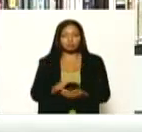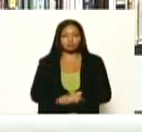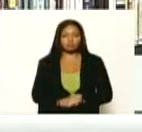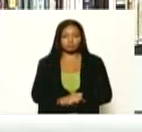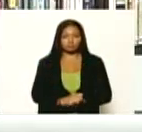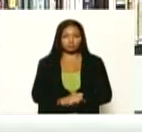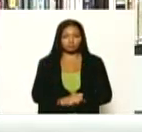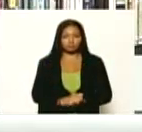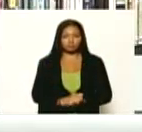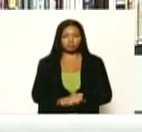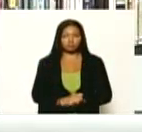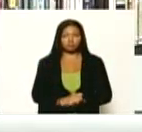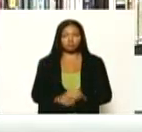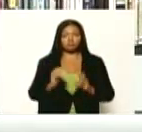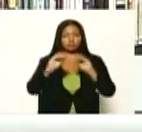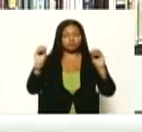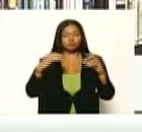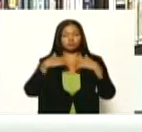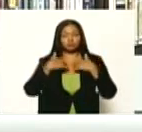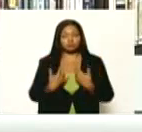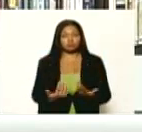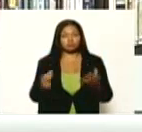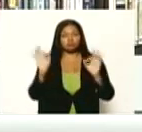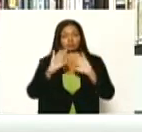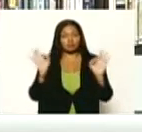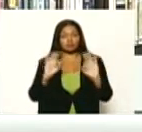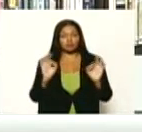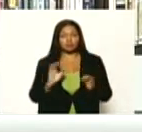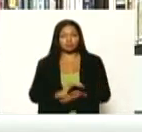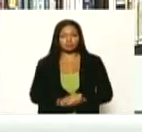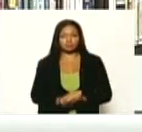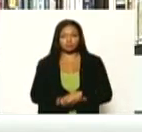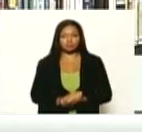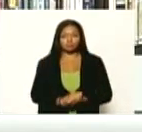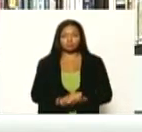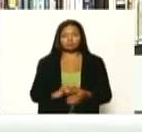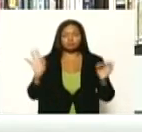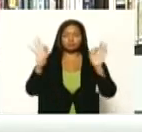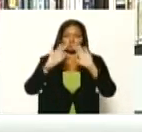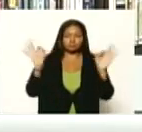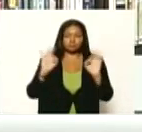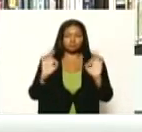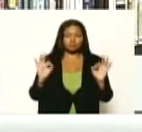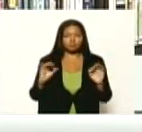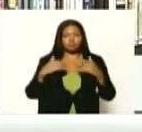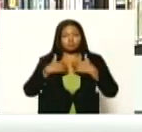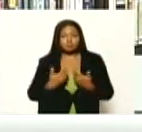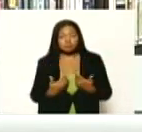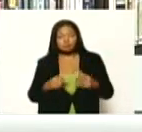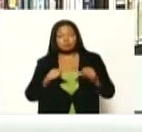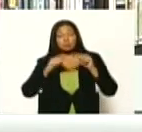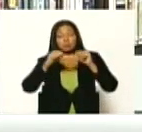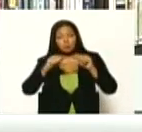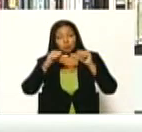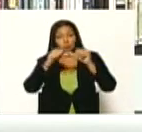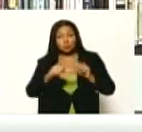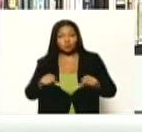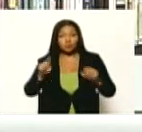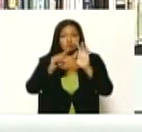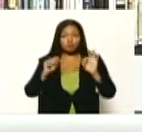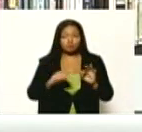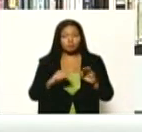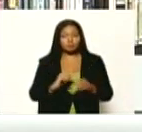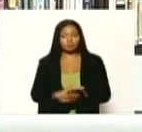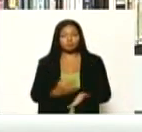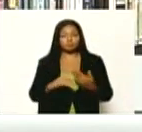que nadie se rinda, nadie se canse. Vamos a avanzar, siempre hay que